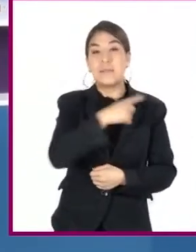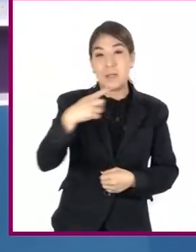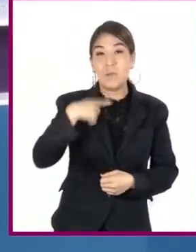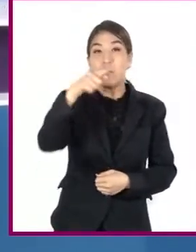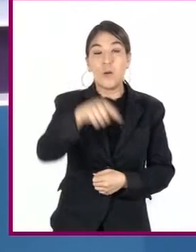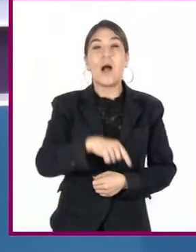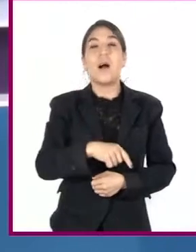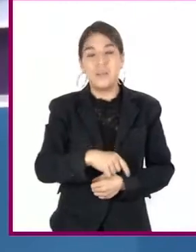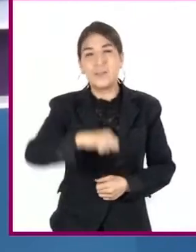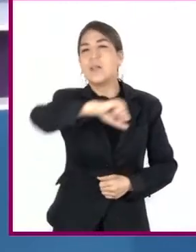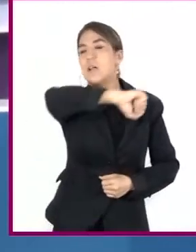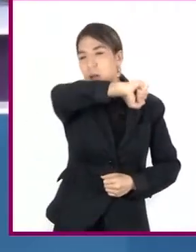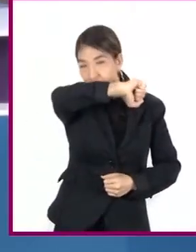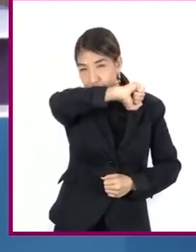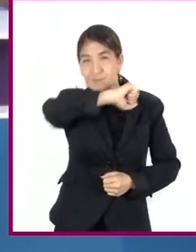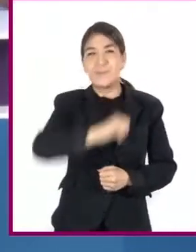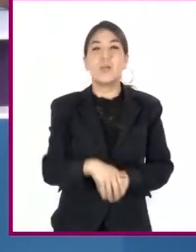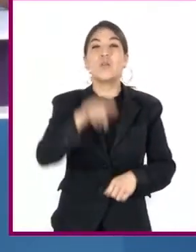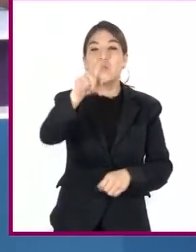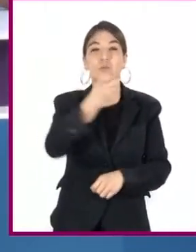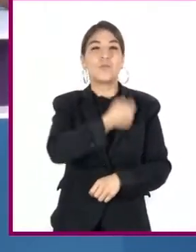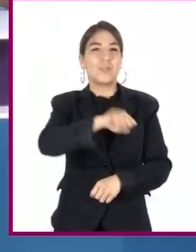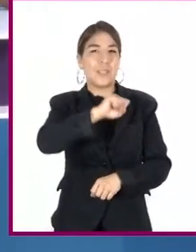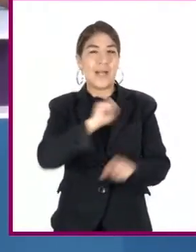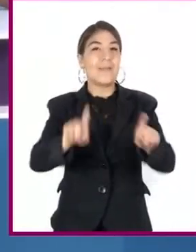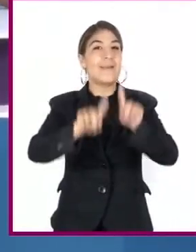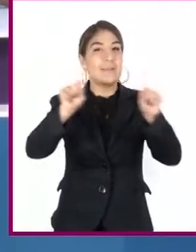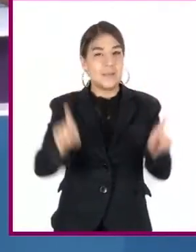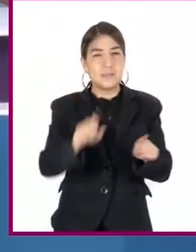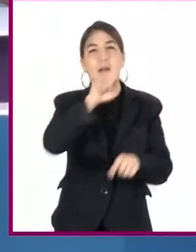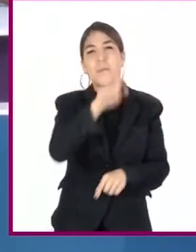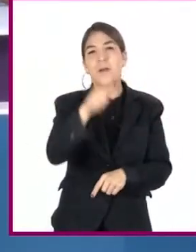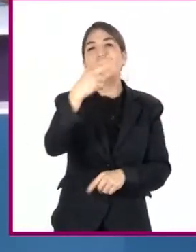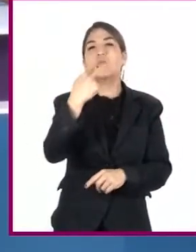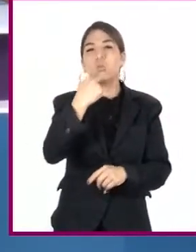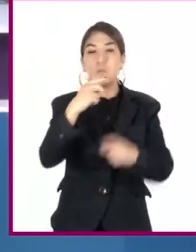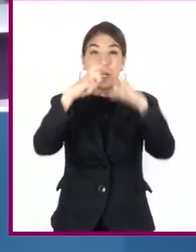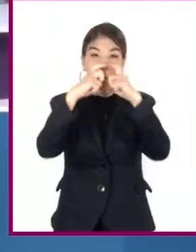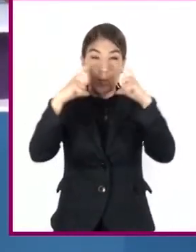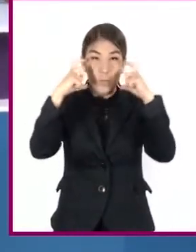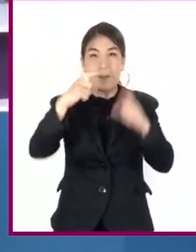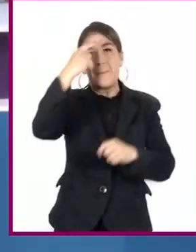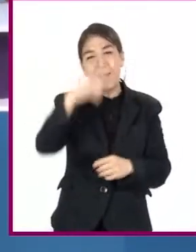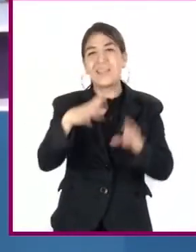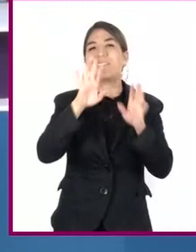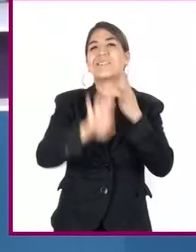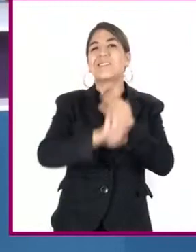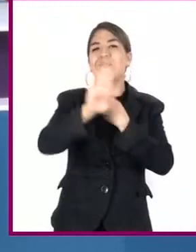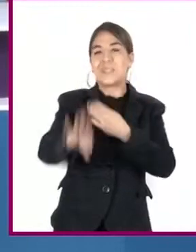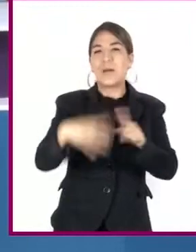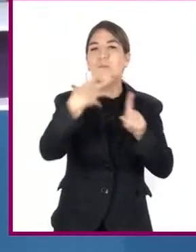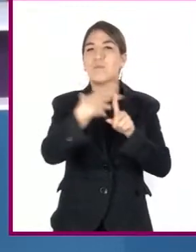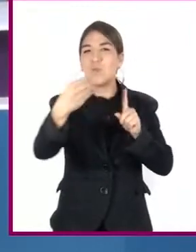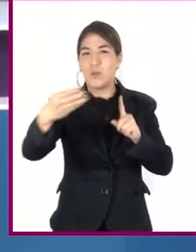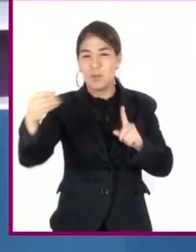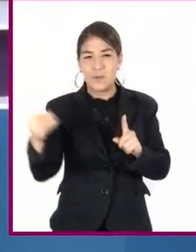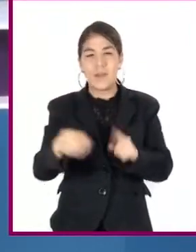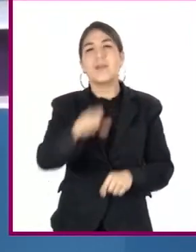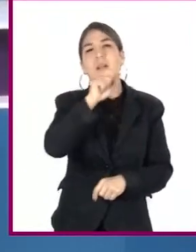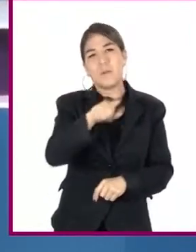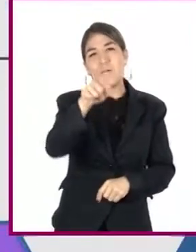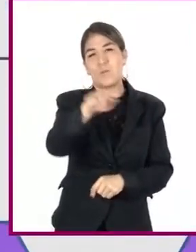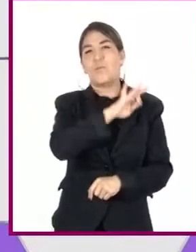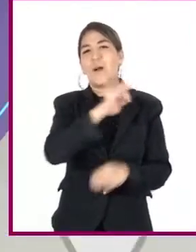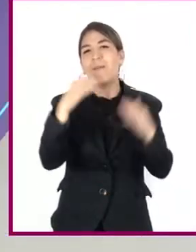de etiqueta, mantener la sana distancia, así como usar el cubrebocas para evitar contagios y, de ser posible, permanecer